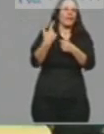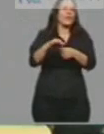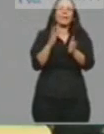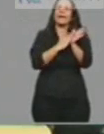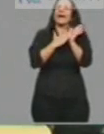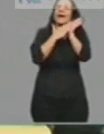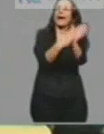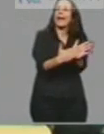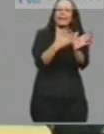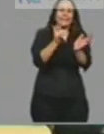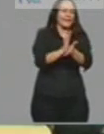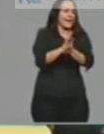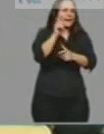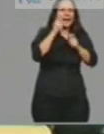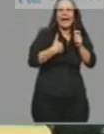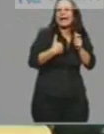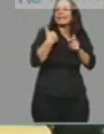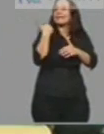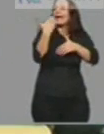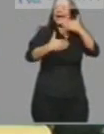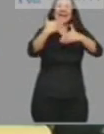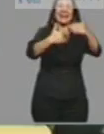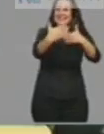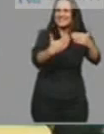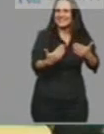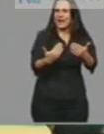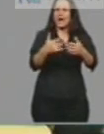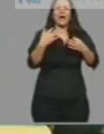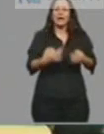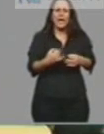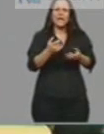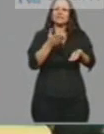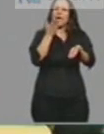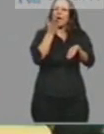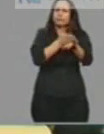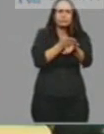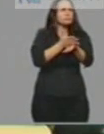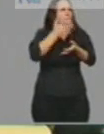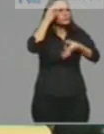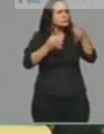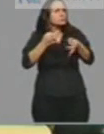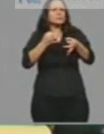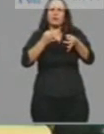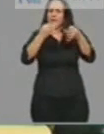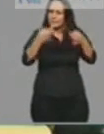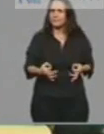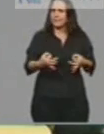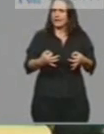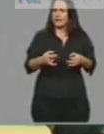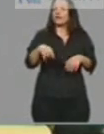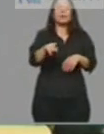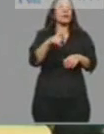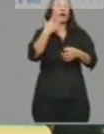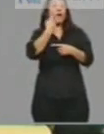el crecimiento de la Argentina en un marco de seguridad jurídica y de hacerse cargo de las